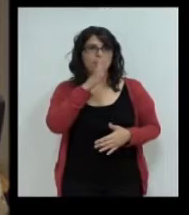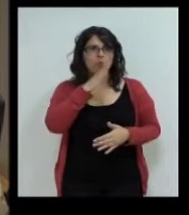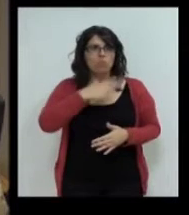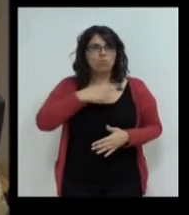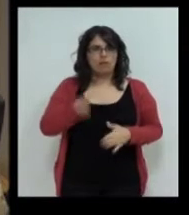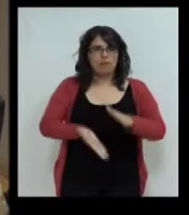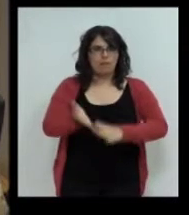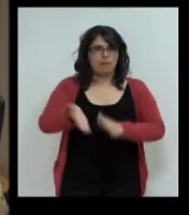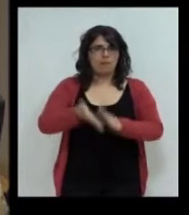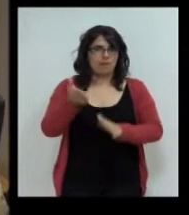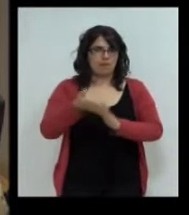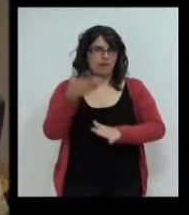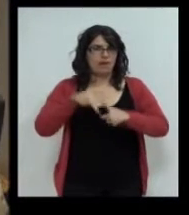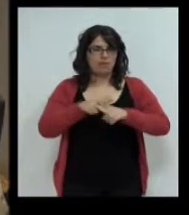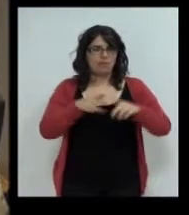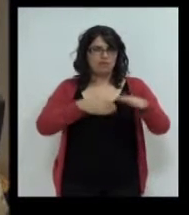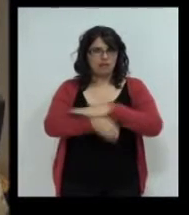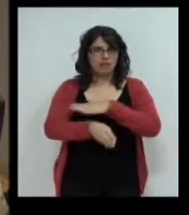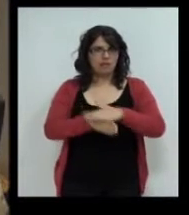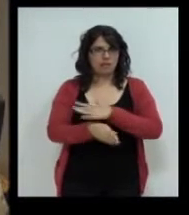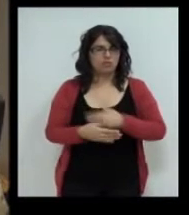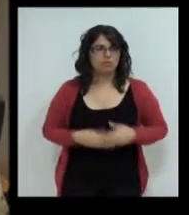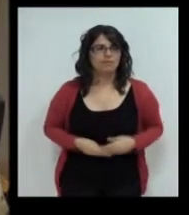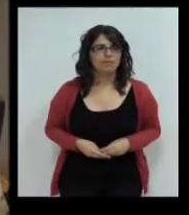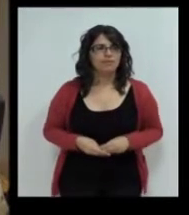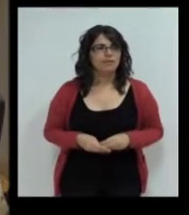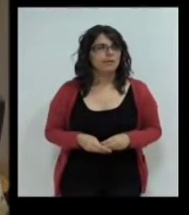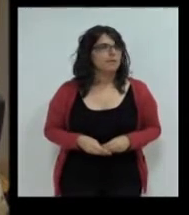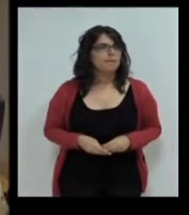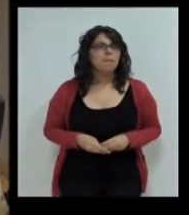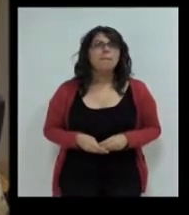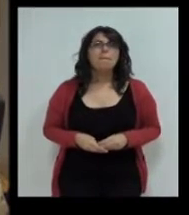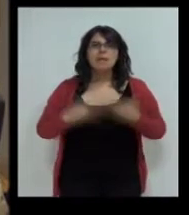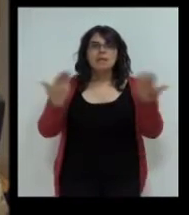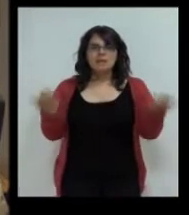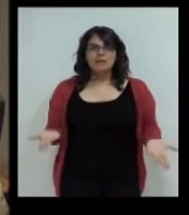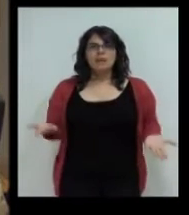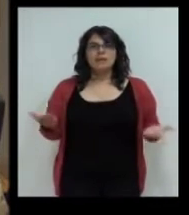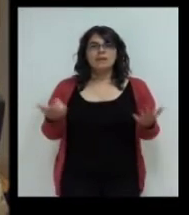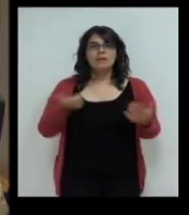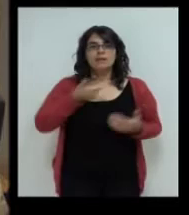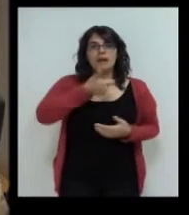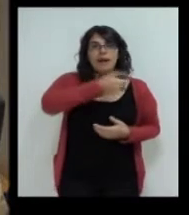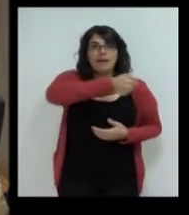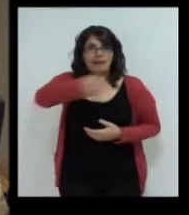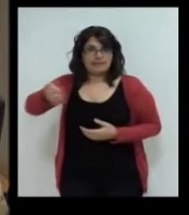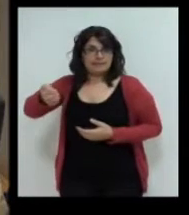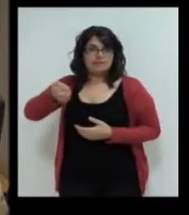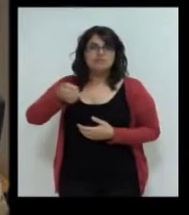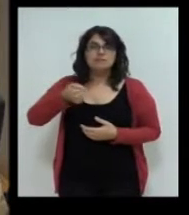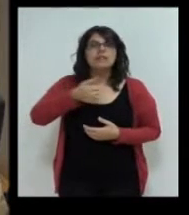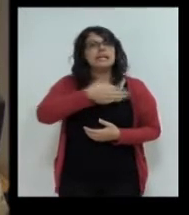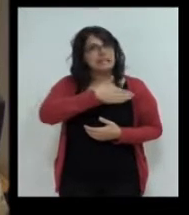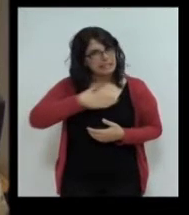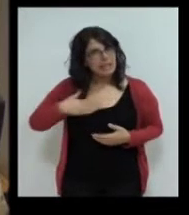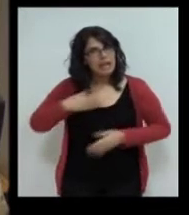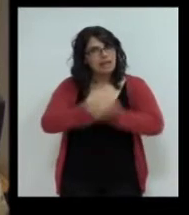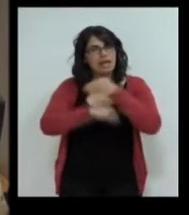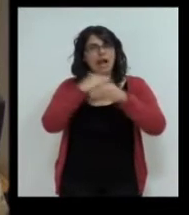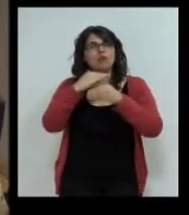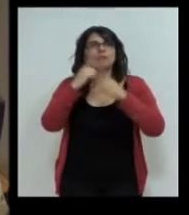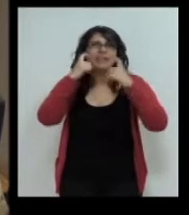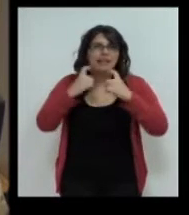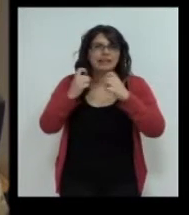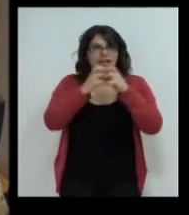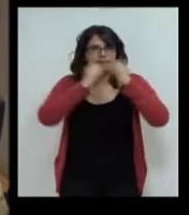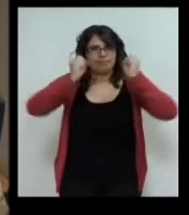de navegación y acceso, no hay nada normalizado. Y en cuanto a los radiodifusores, ha habido intentos de consenso para hacer algo relativo a la audionavegación.